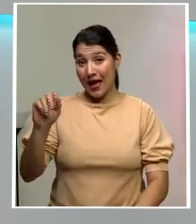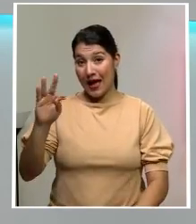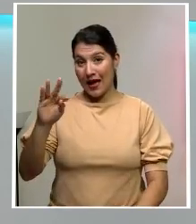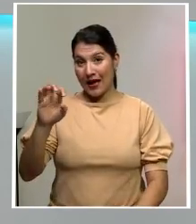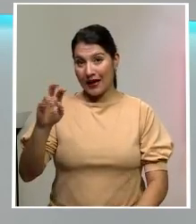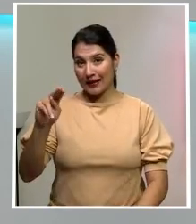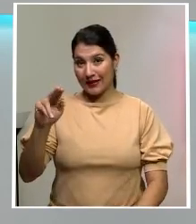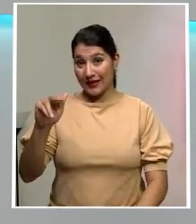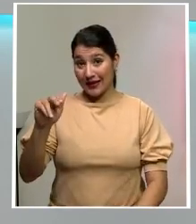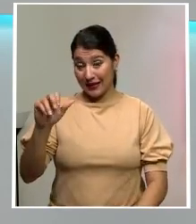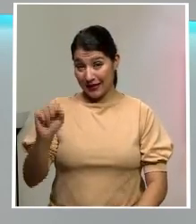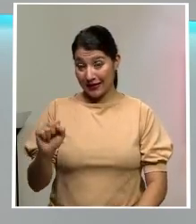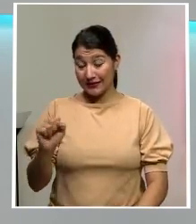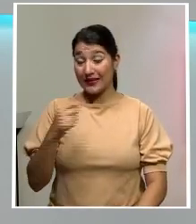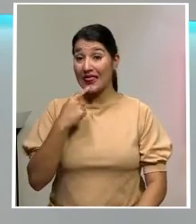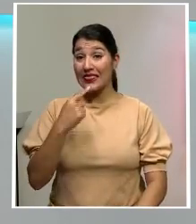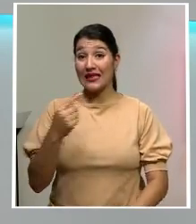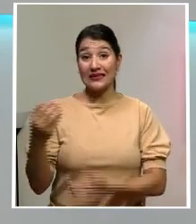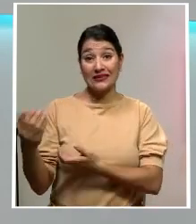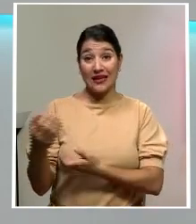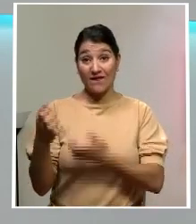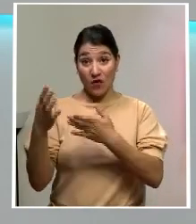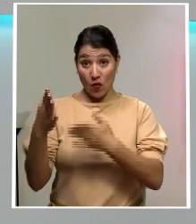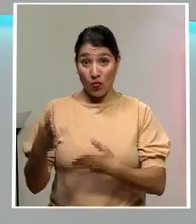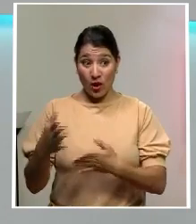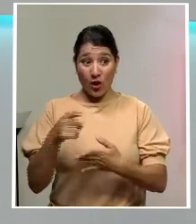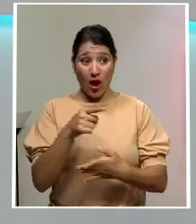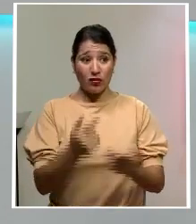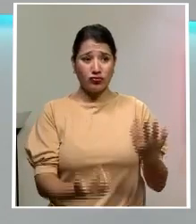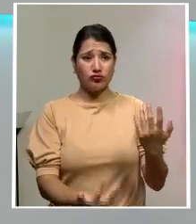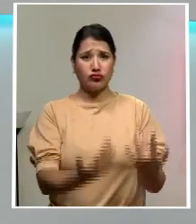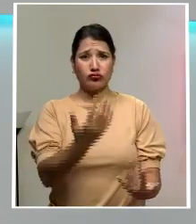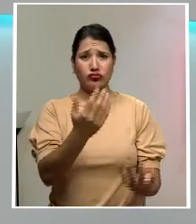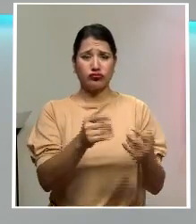el fuego amenazaba esas localidades.